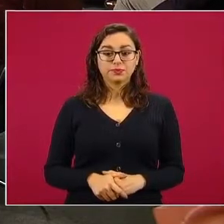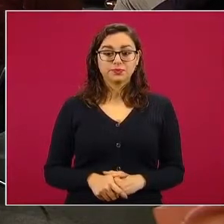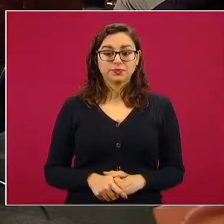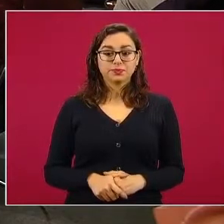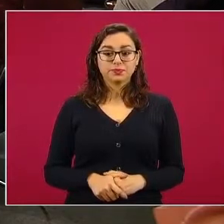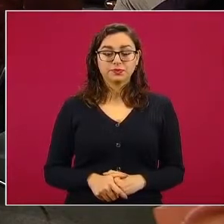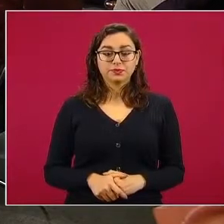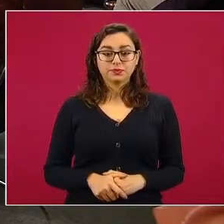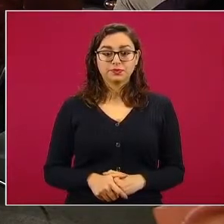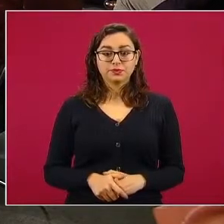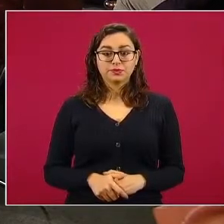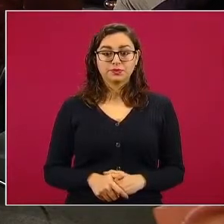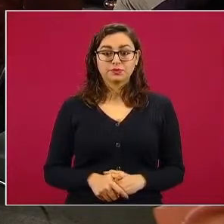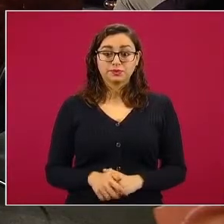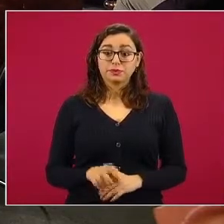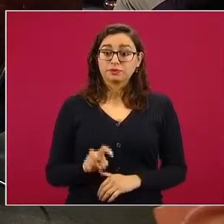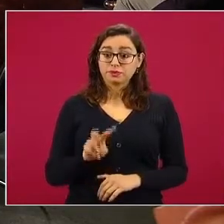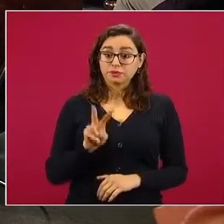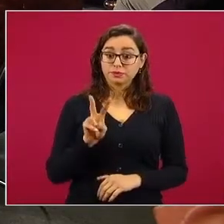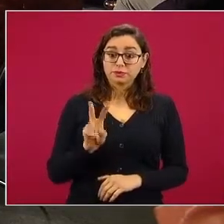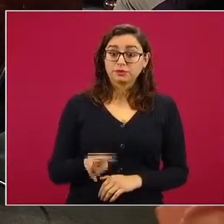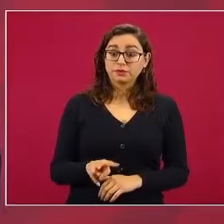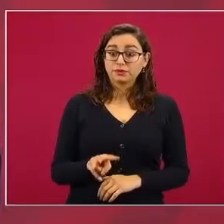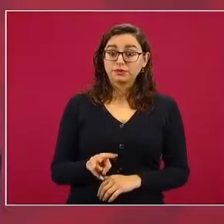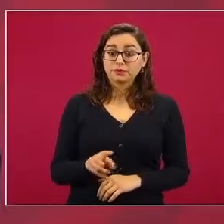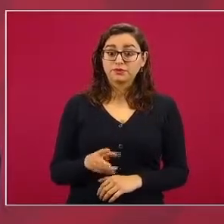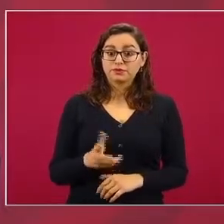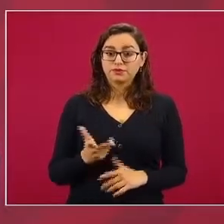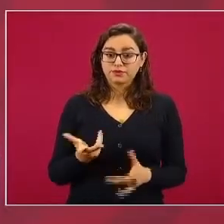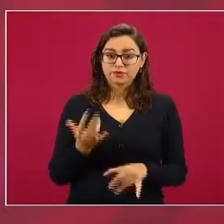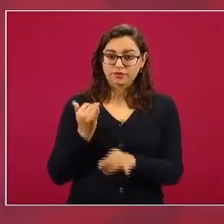hubieron respuestas